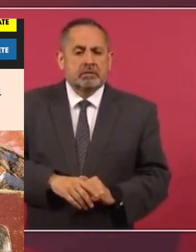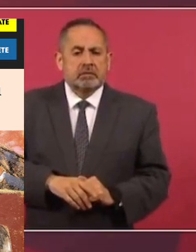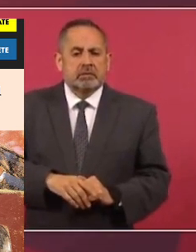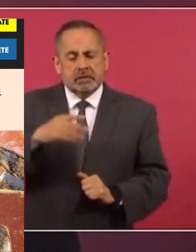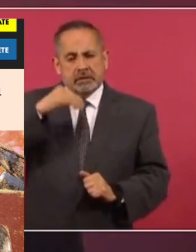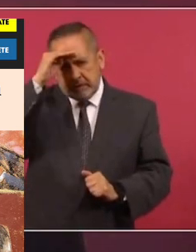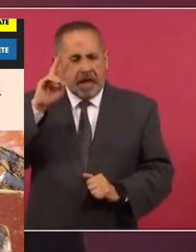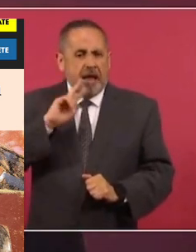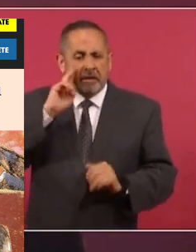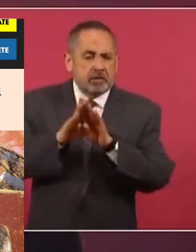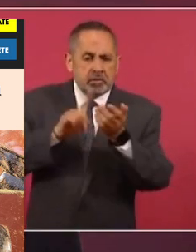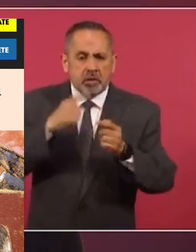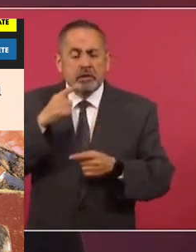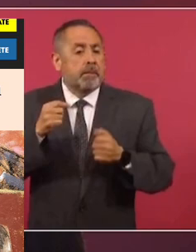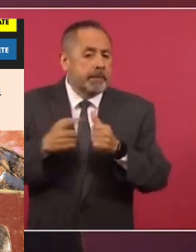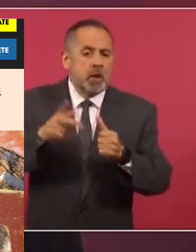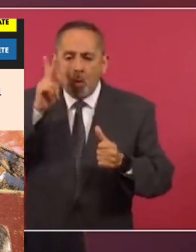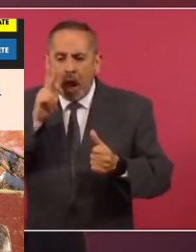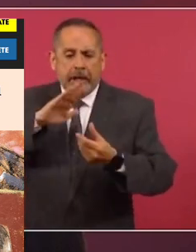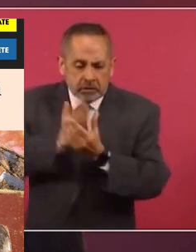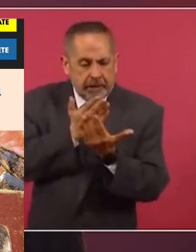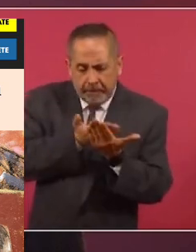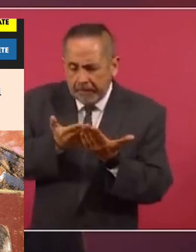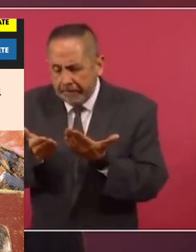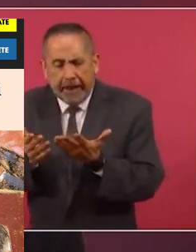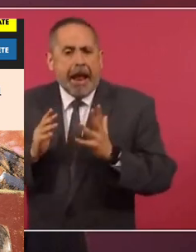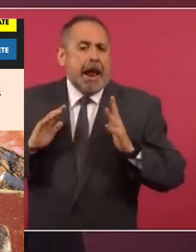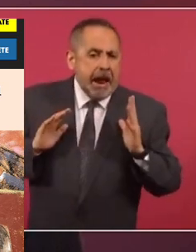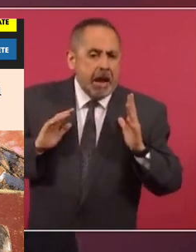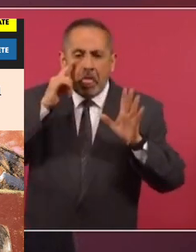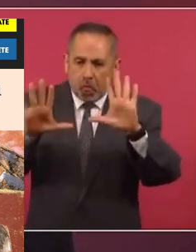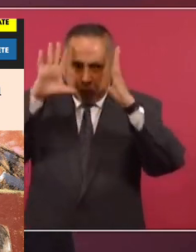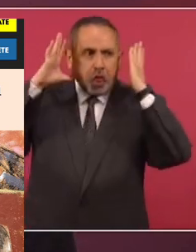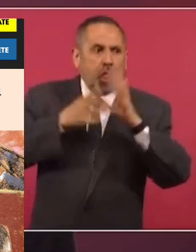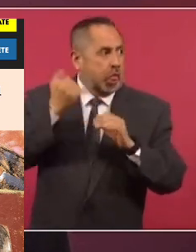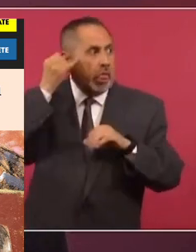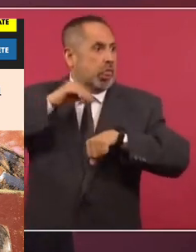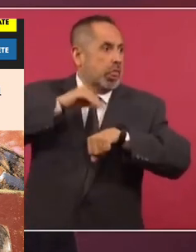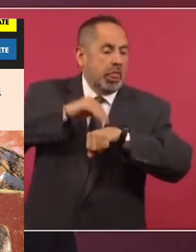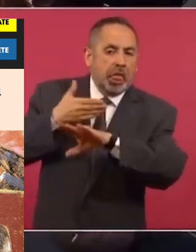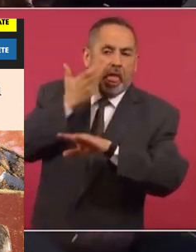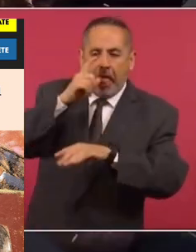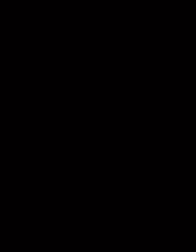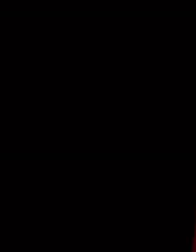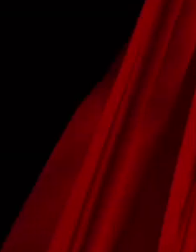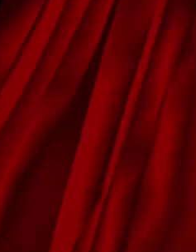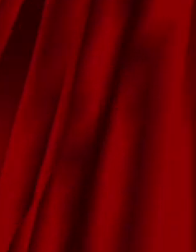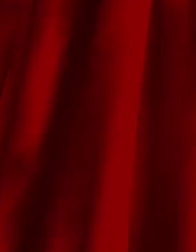buscando siempre contar con pruebas, con elementos, para no fabricar delitos a nadie.